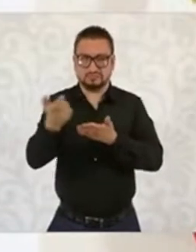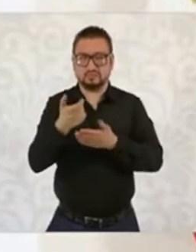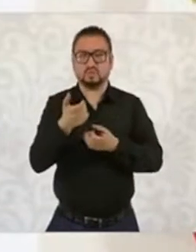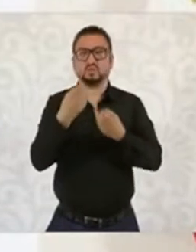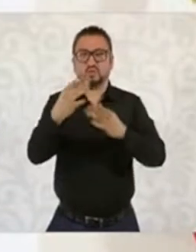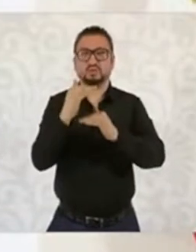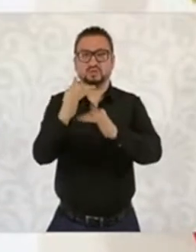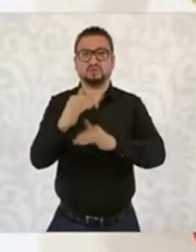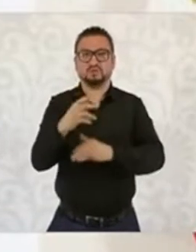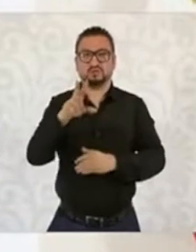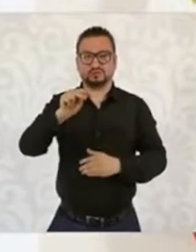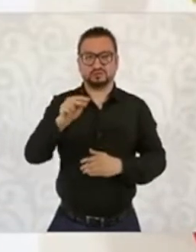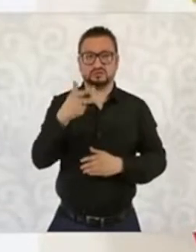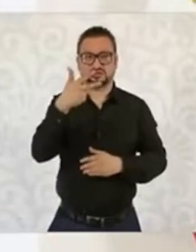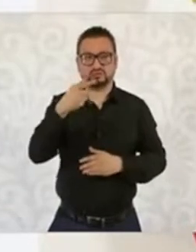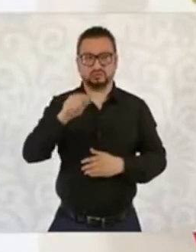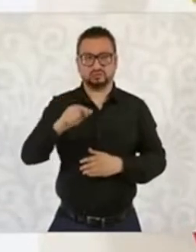de